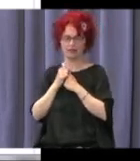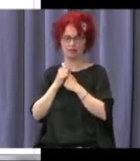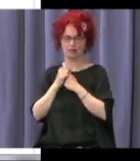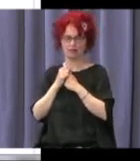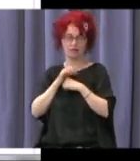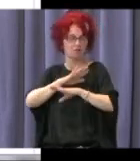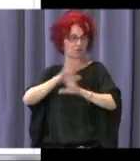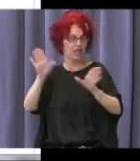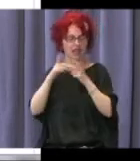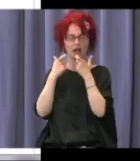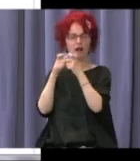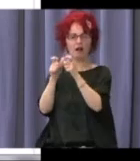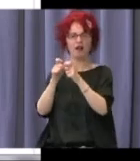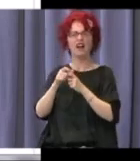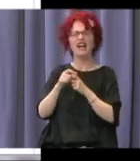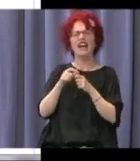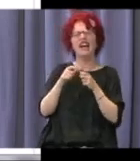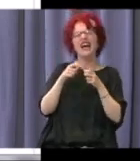conjunto de las mujeres.